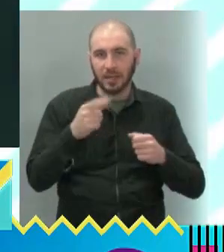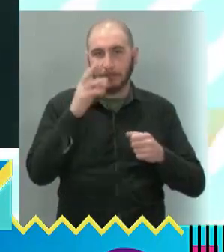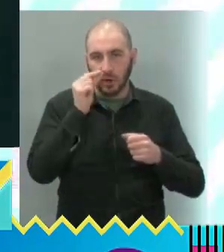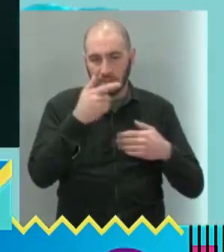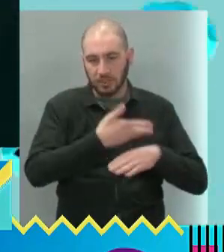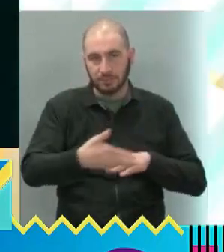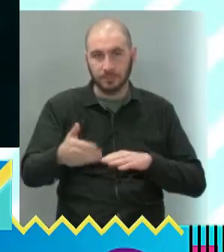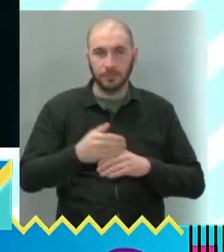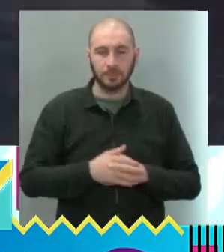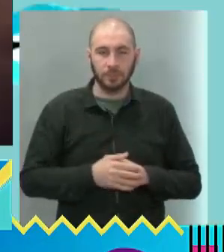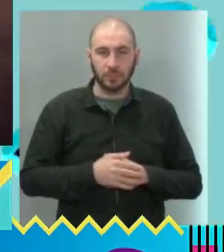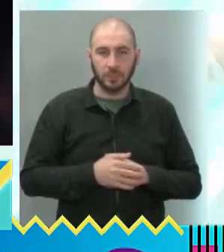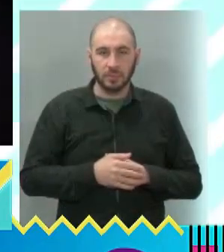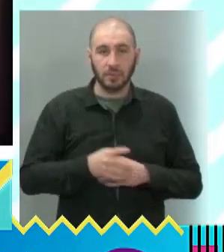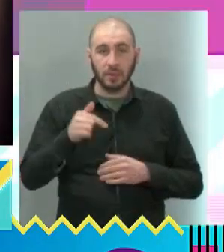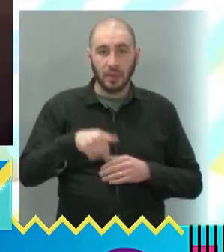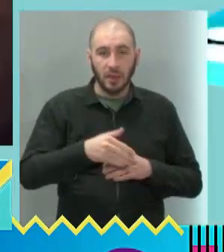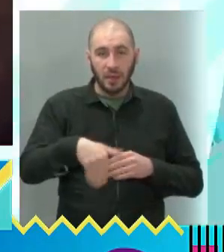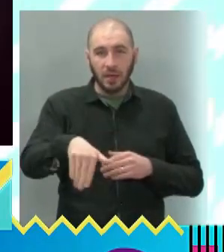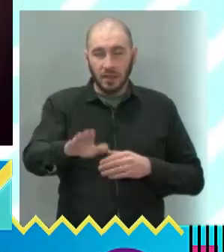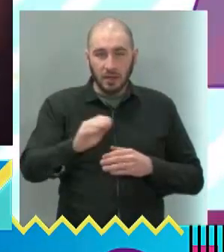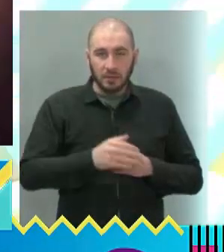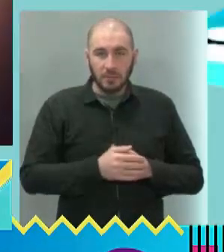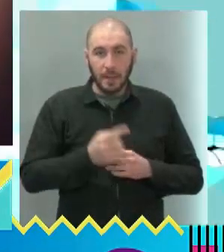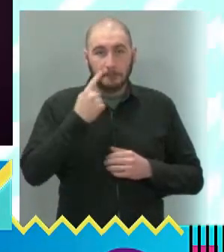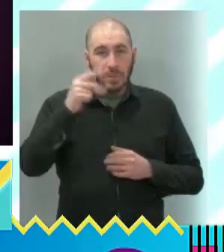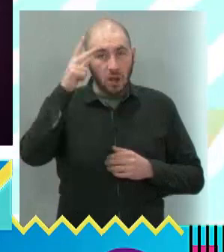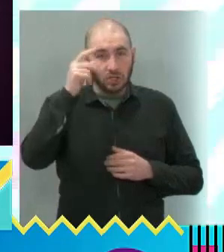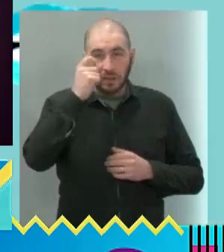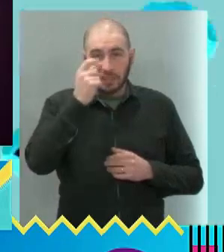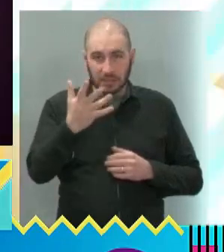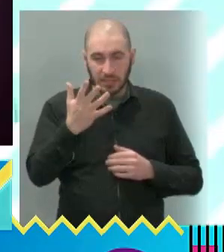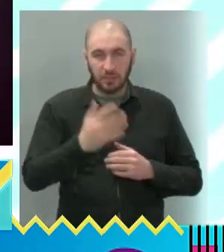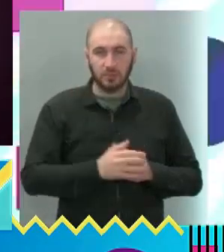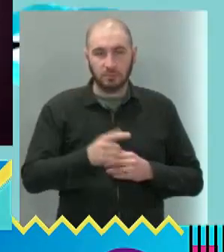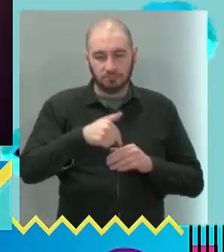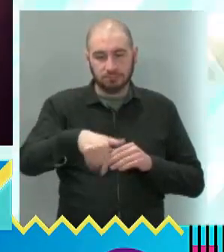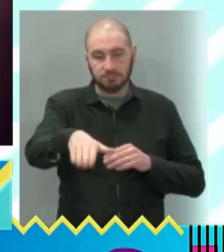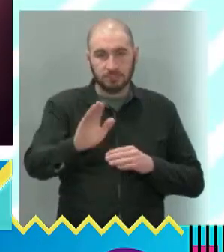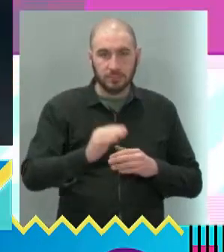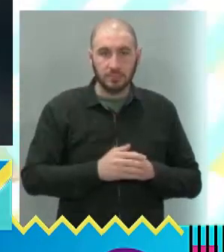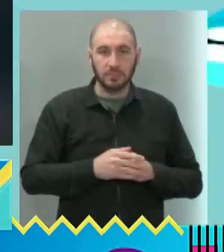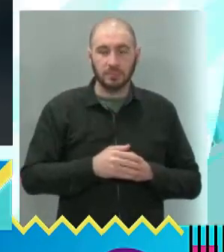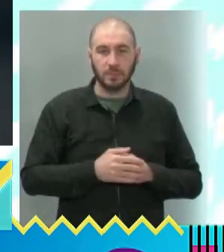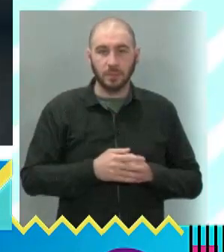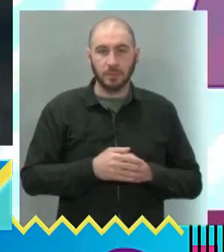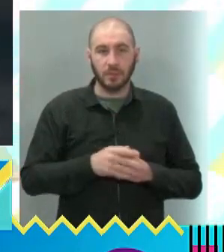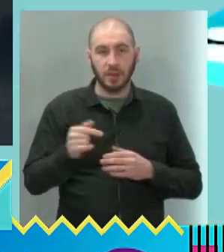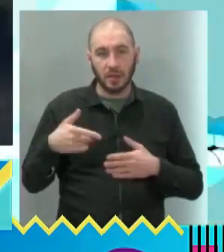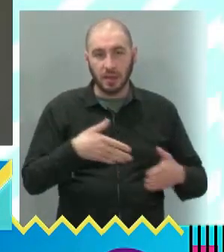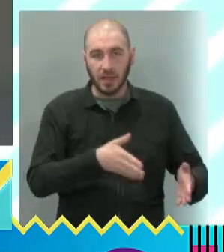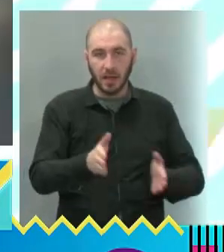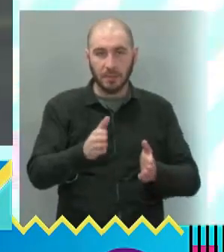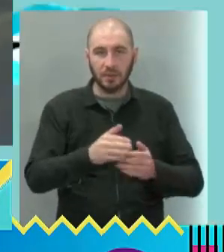políticas, y de aquí se empezó desde el 1825, digamos, se empieza a transitar un